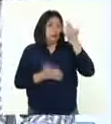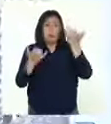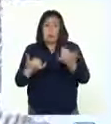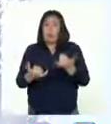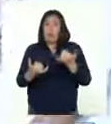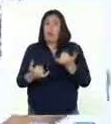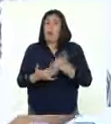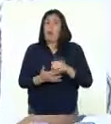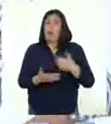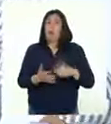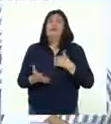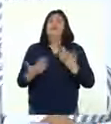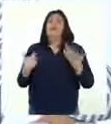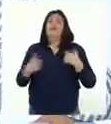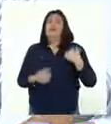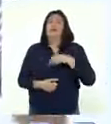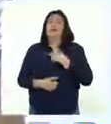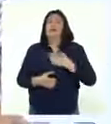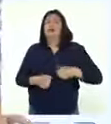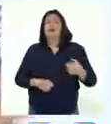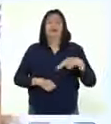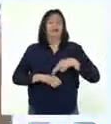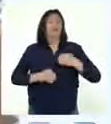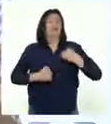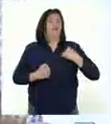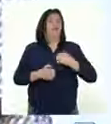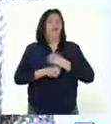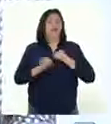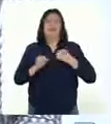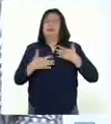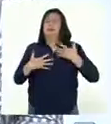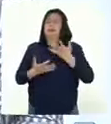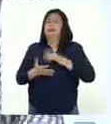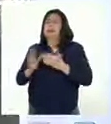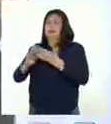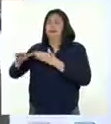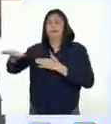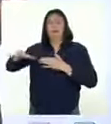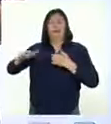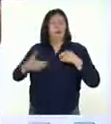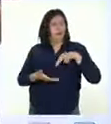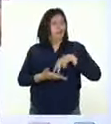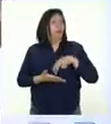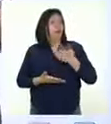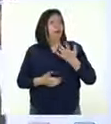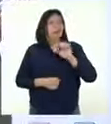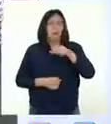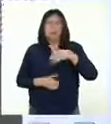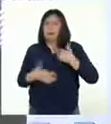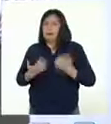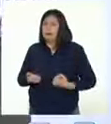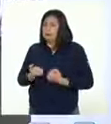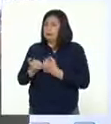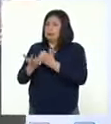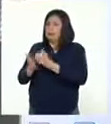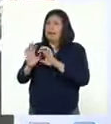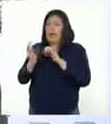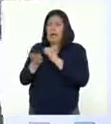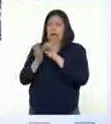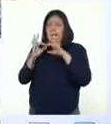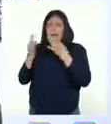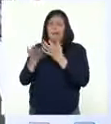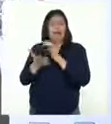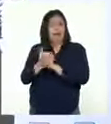programa del día de hoy, nos convertiremos en heroínas y en héroes de nuestras propias comunidades. Podemos lograrlo y ayudar a que nuestras